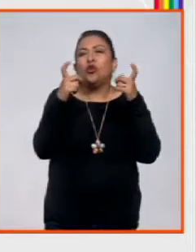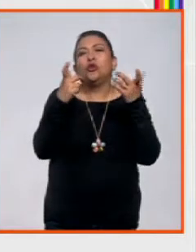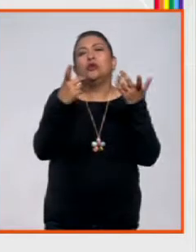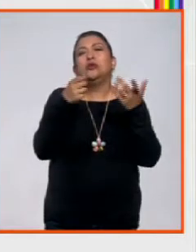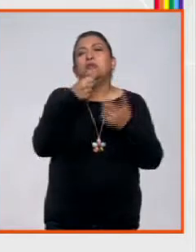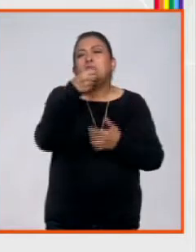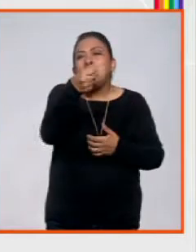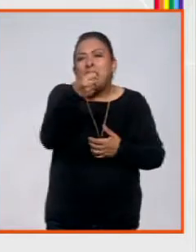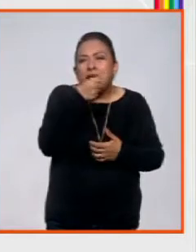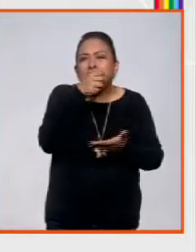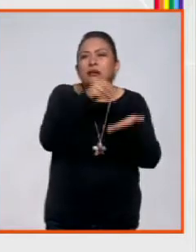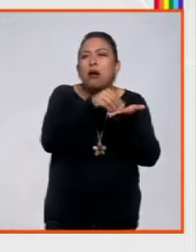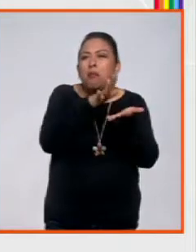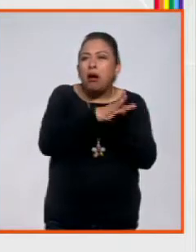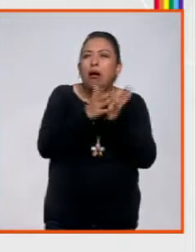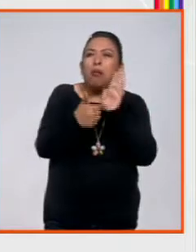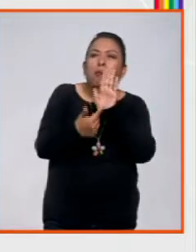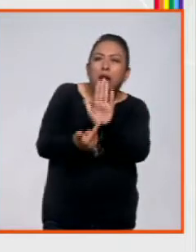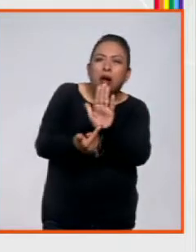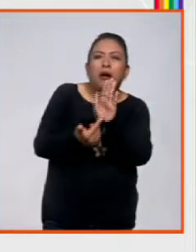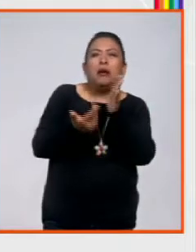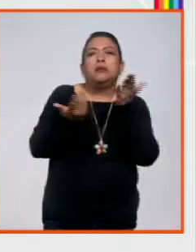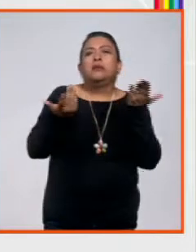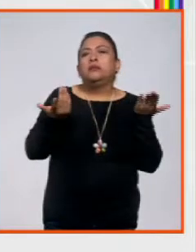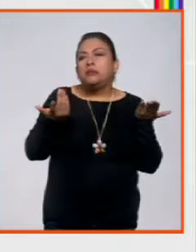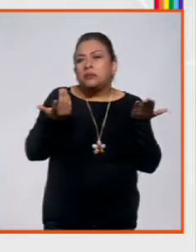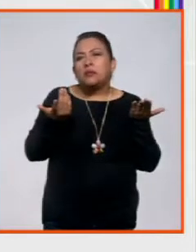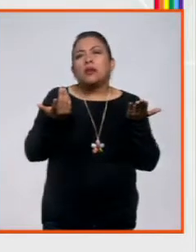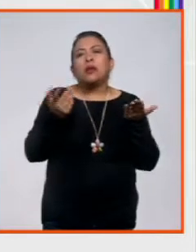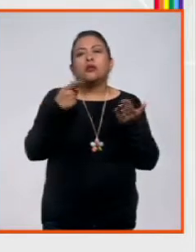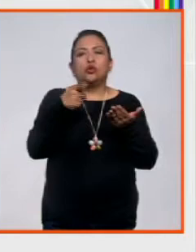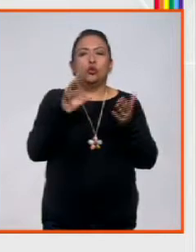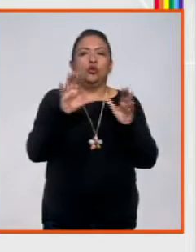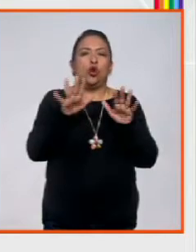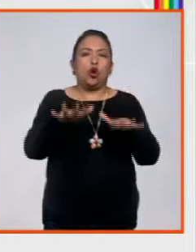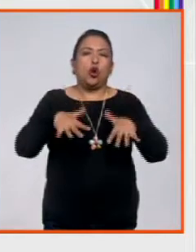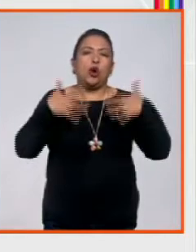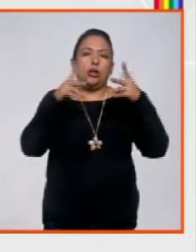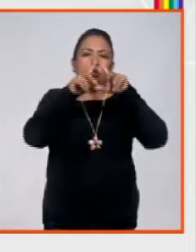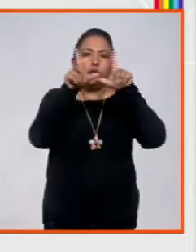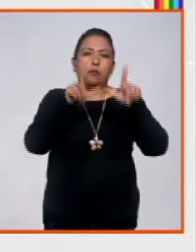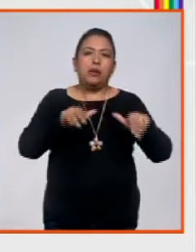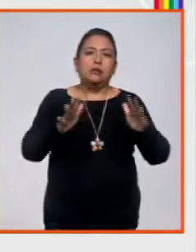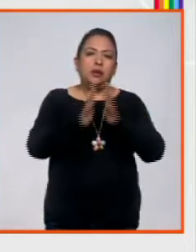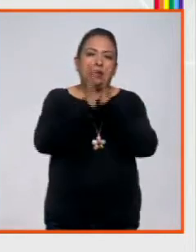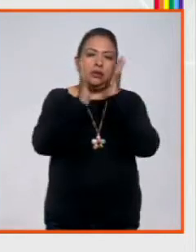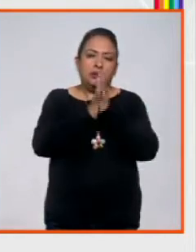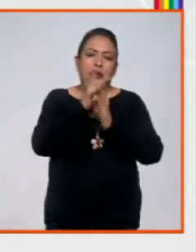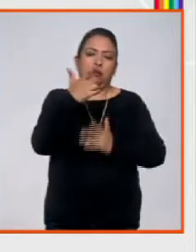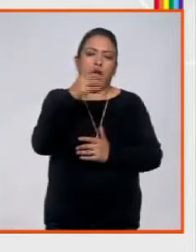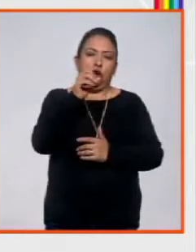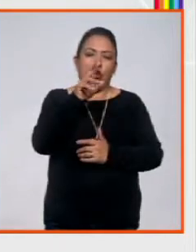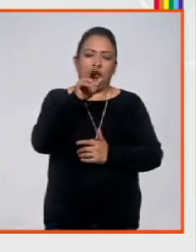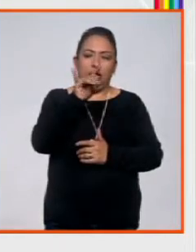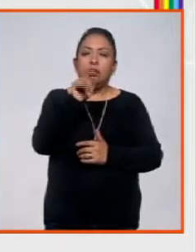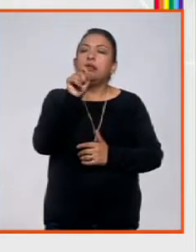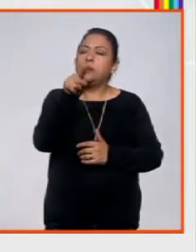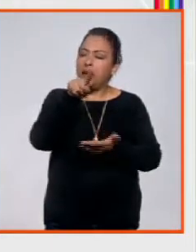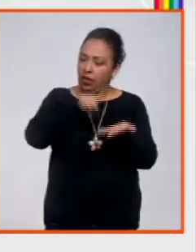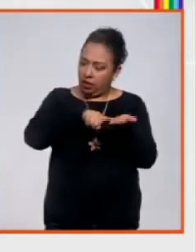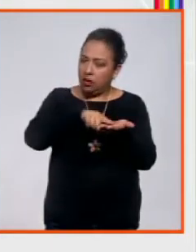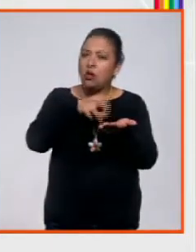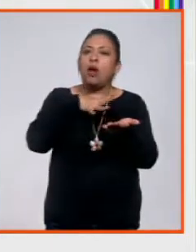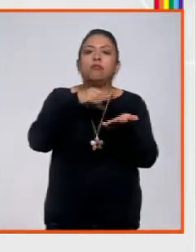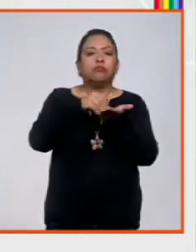prensa del congreso de la paz en el que participó el y de gortari y por ahí debe haber el registro de